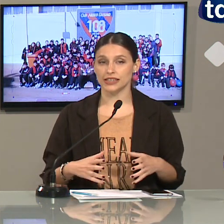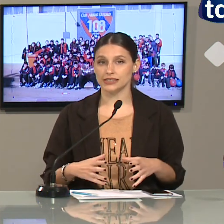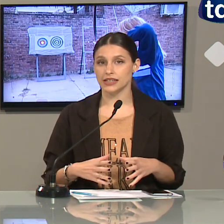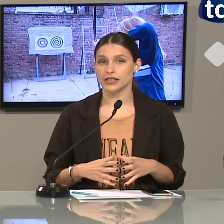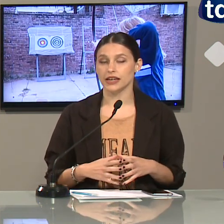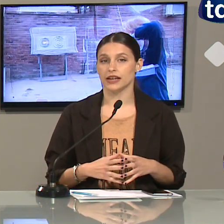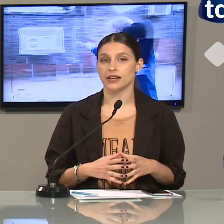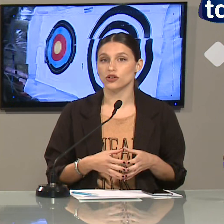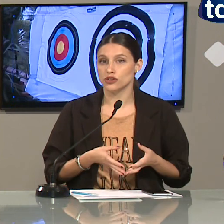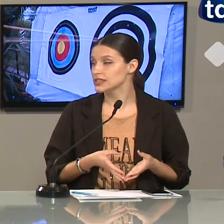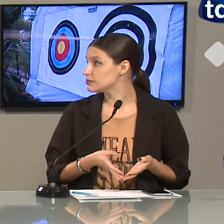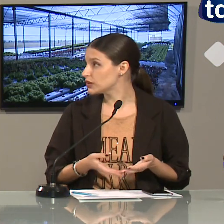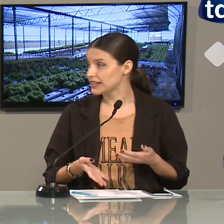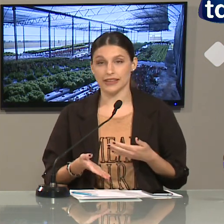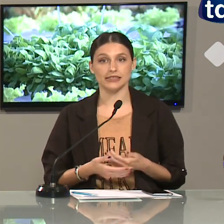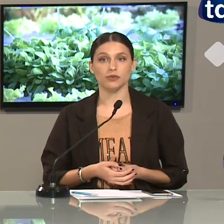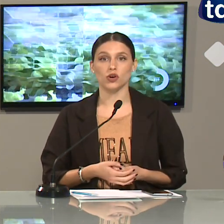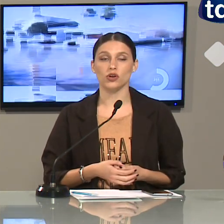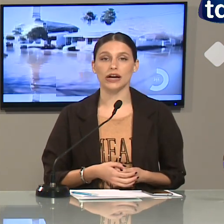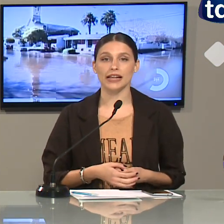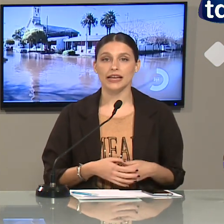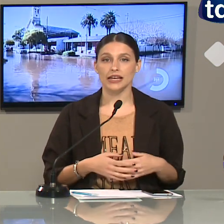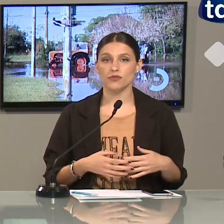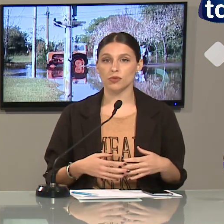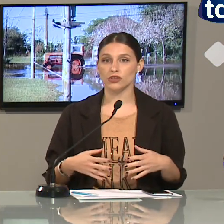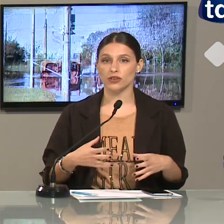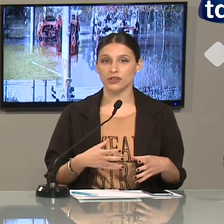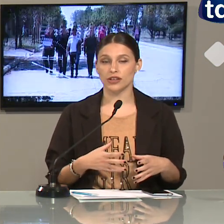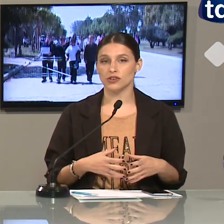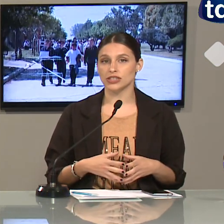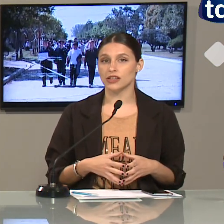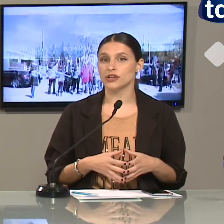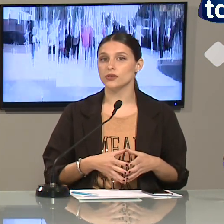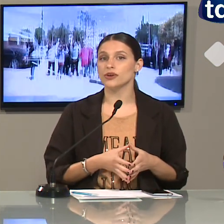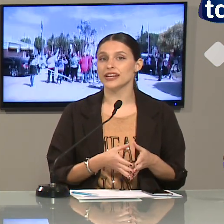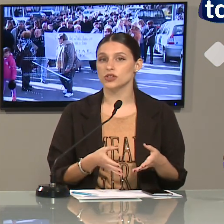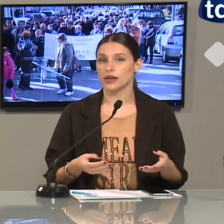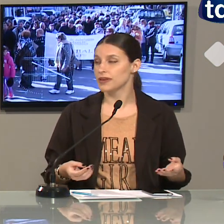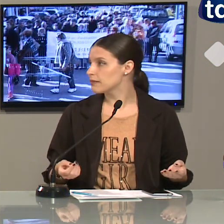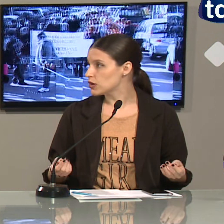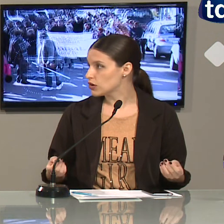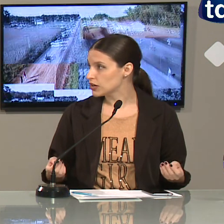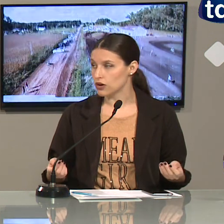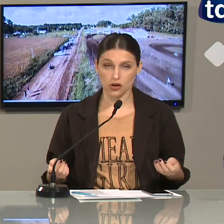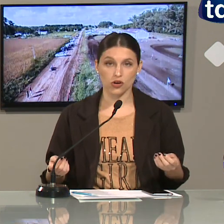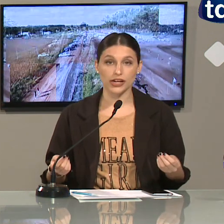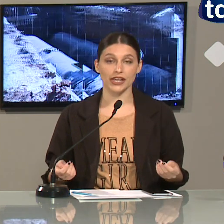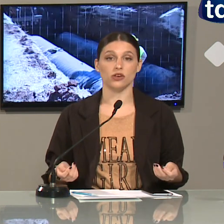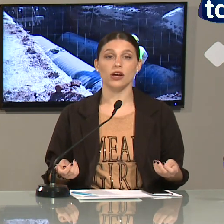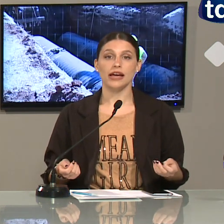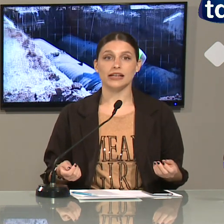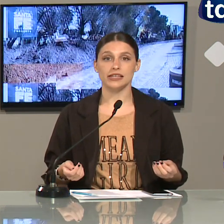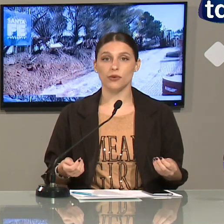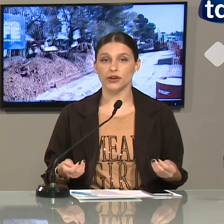importante decir que el doctor Salim Chueire, desde el SAMCO local, informó que todavía no estaba constatado ningún nexo epidemiológico